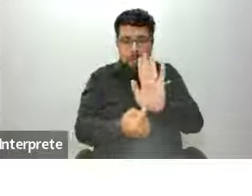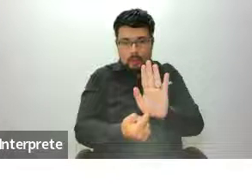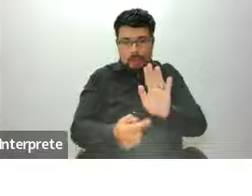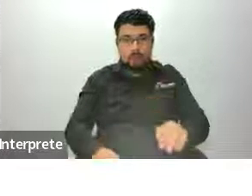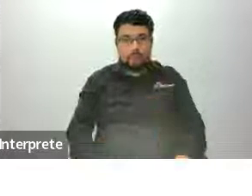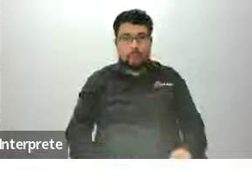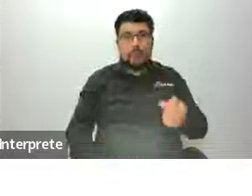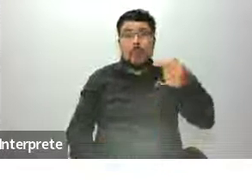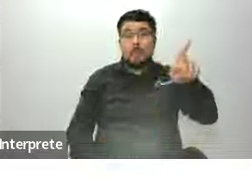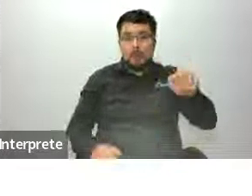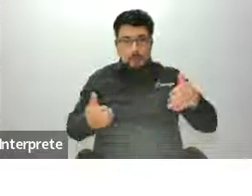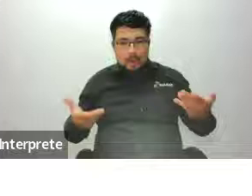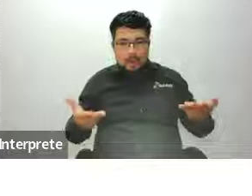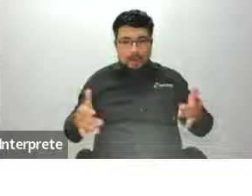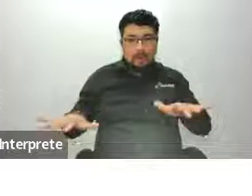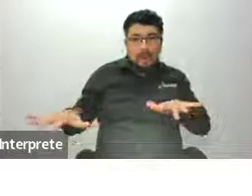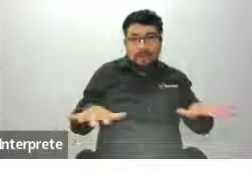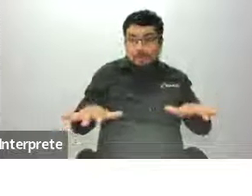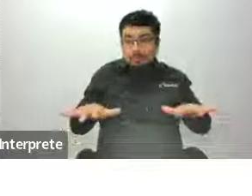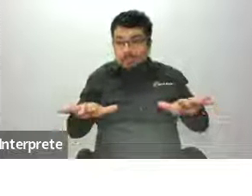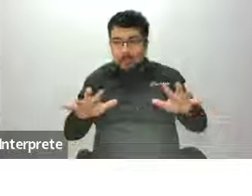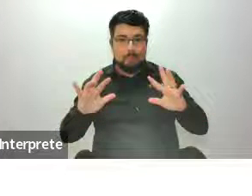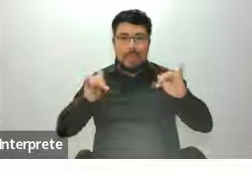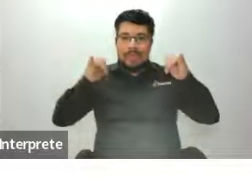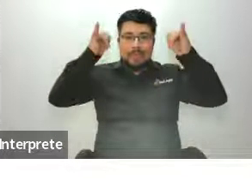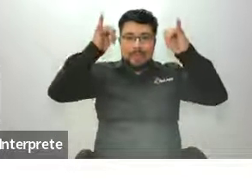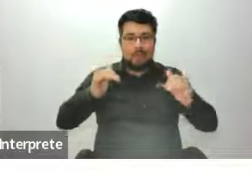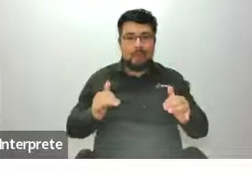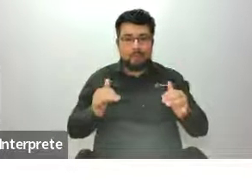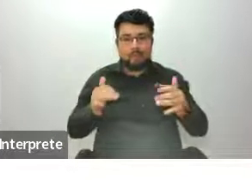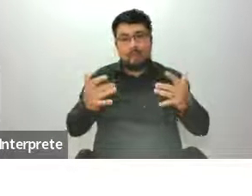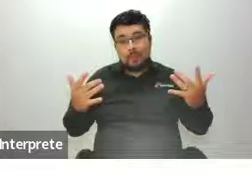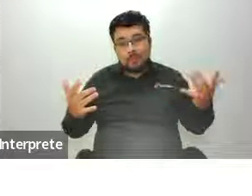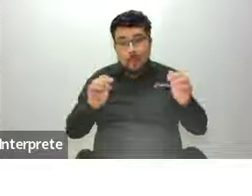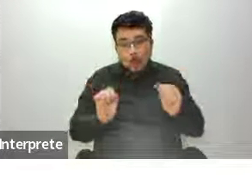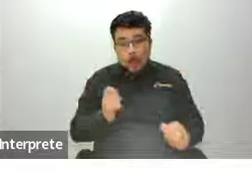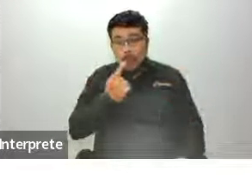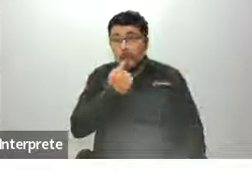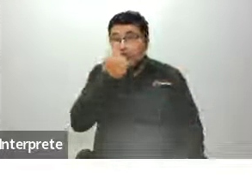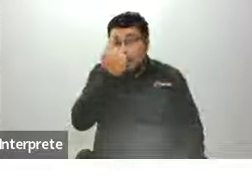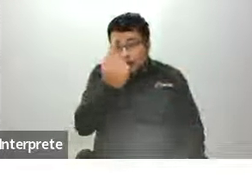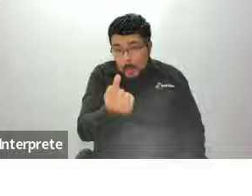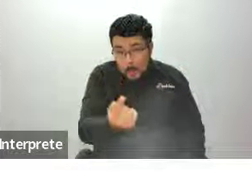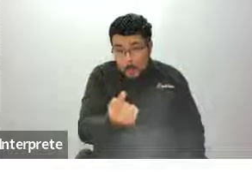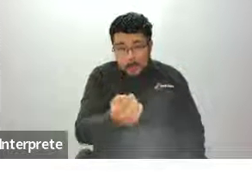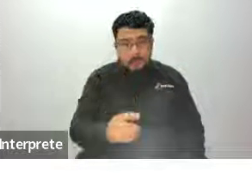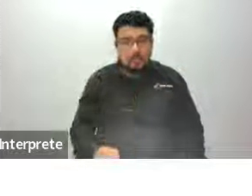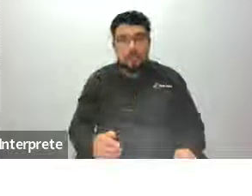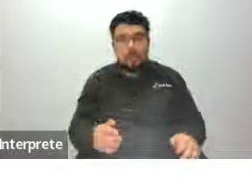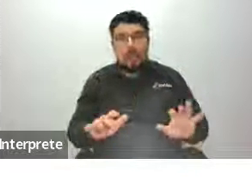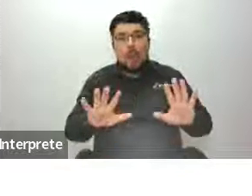más dinámico, ¿no? Podríamos quizás ir haciendo las preguntas. Si tienen alguna pregunta